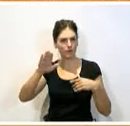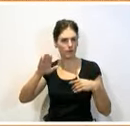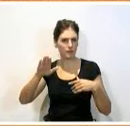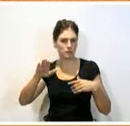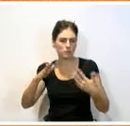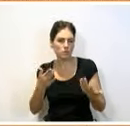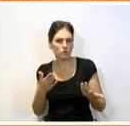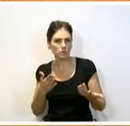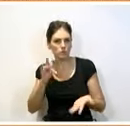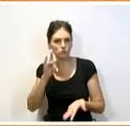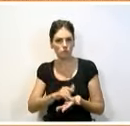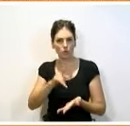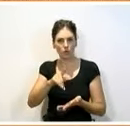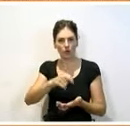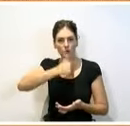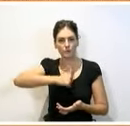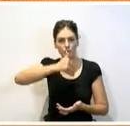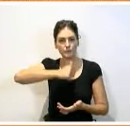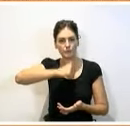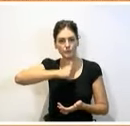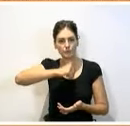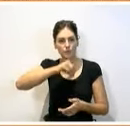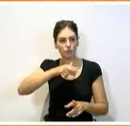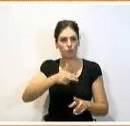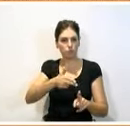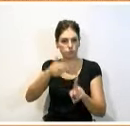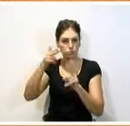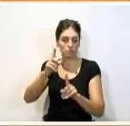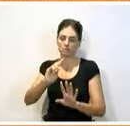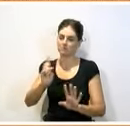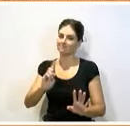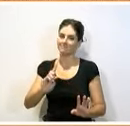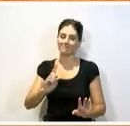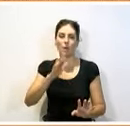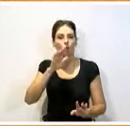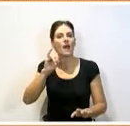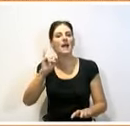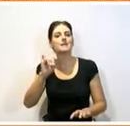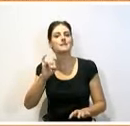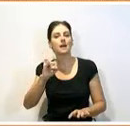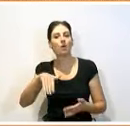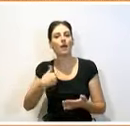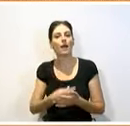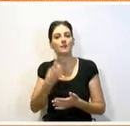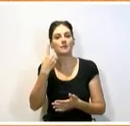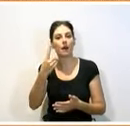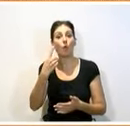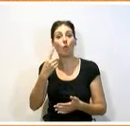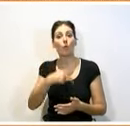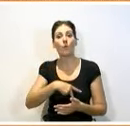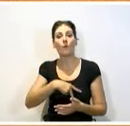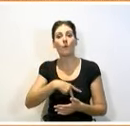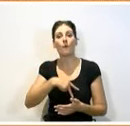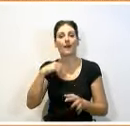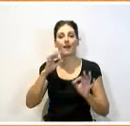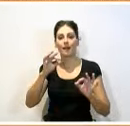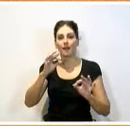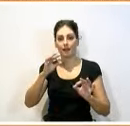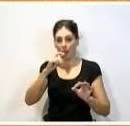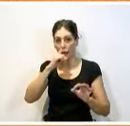fueron responsables de su asesinato? Mire, con respecto a Yagüe, hasta un general nazi dijo que igual no